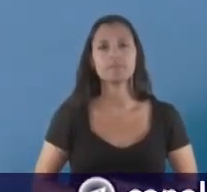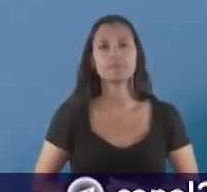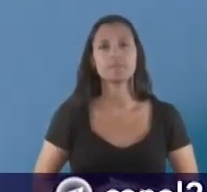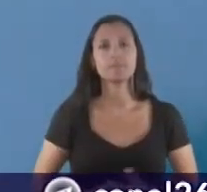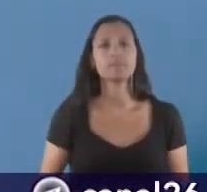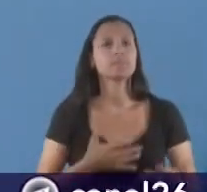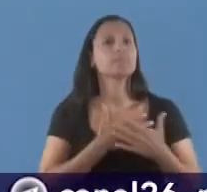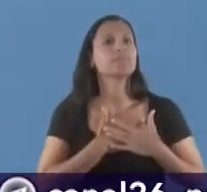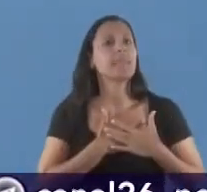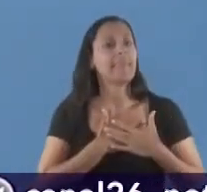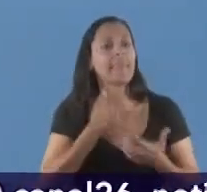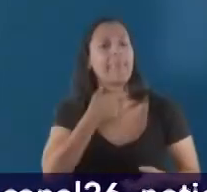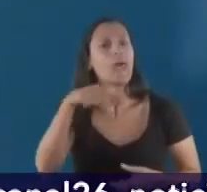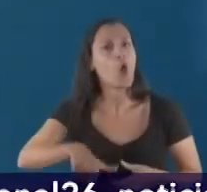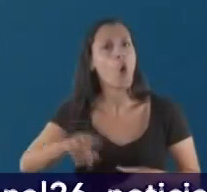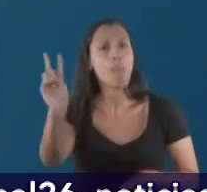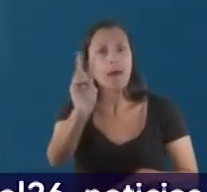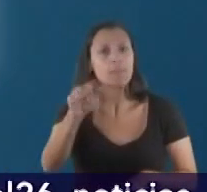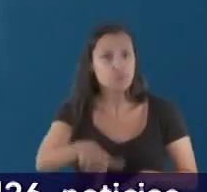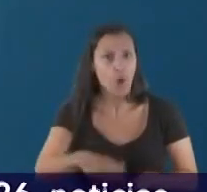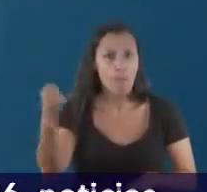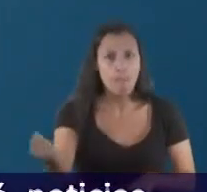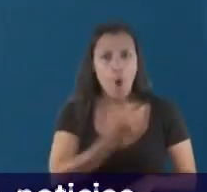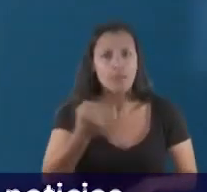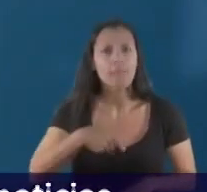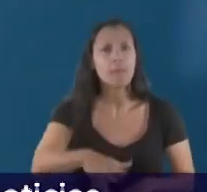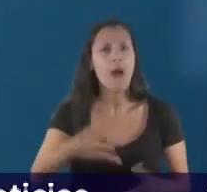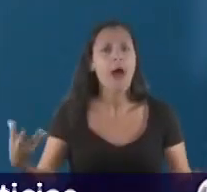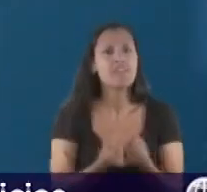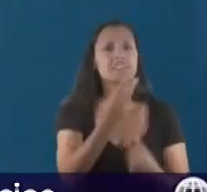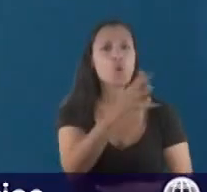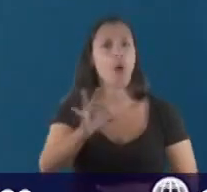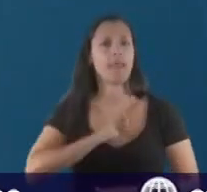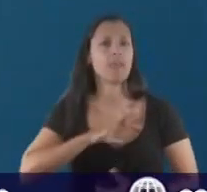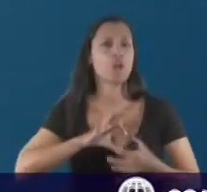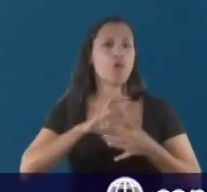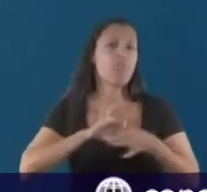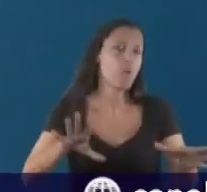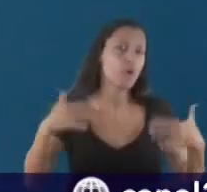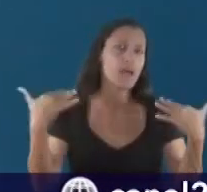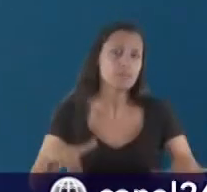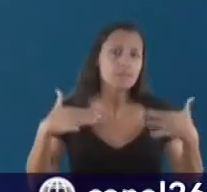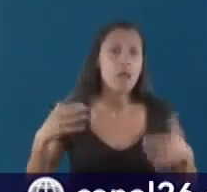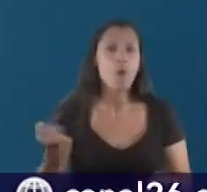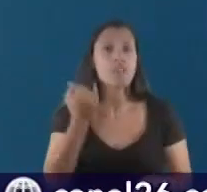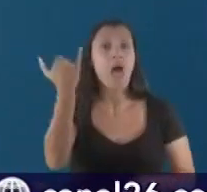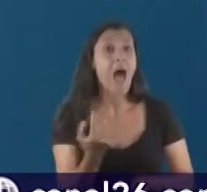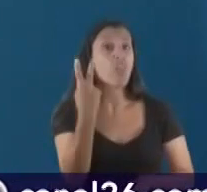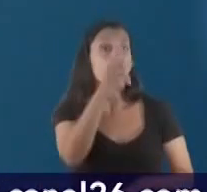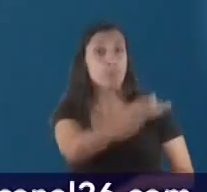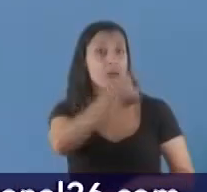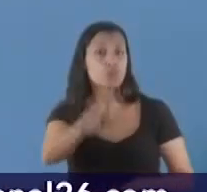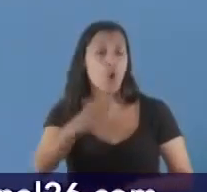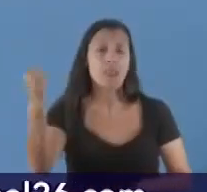Me quería dar este permiso porque son 40 años de democracia y hay dos personas